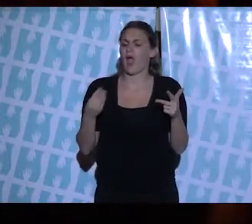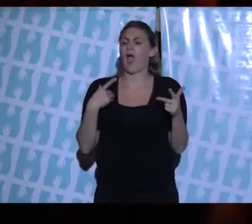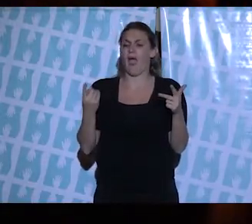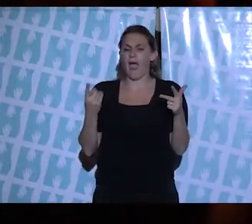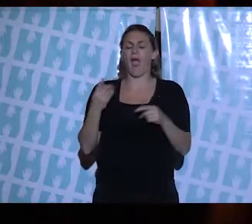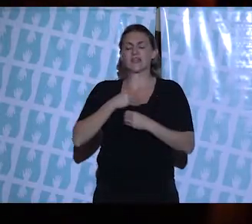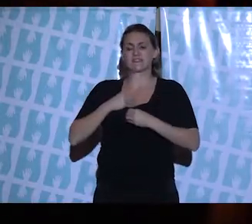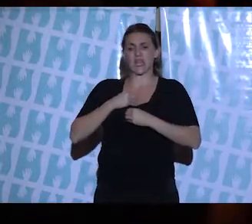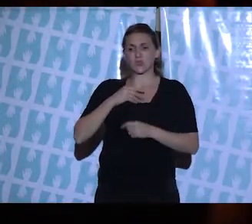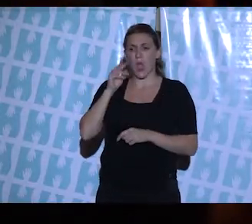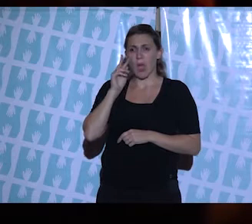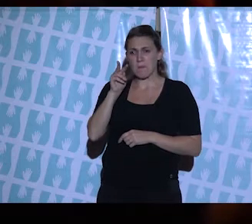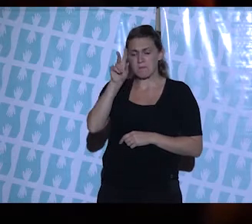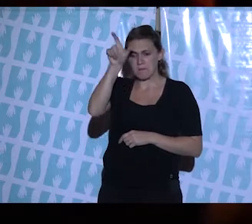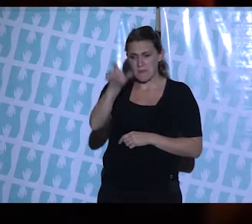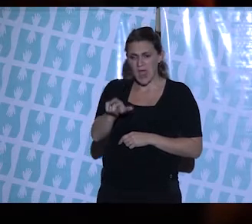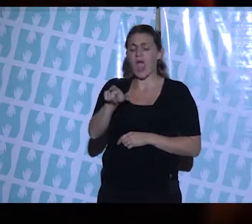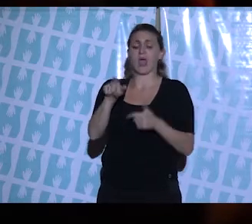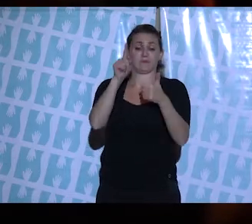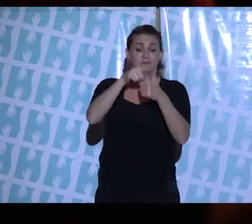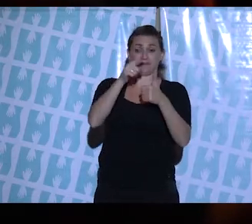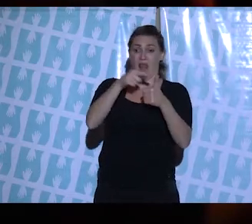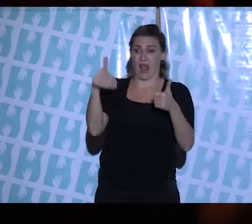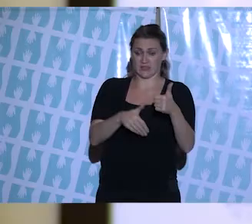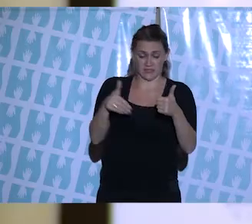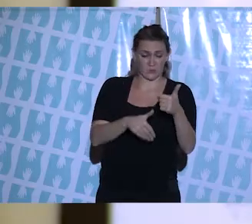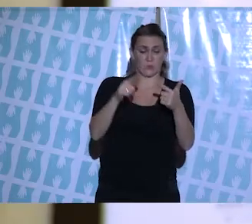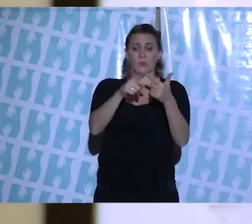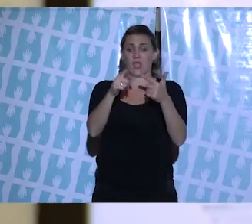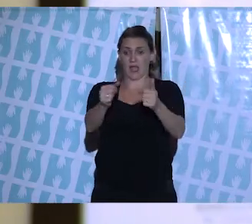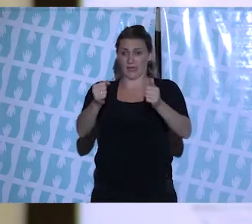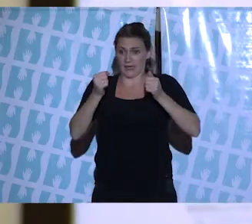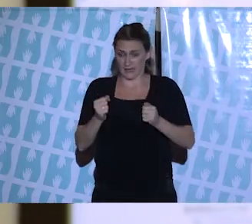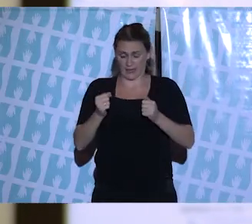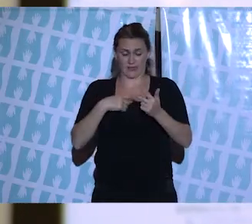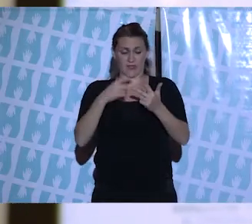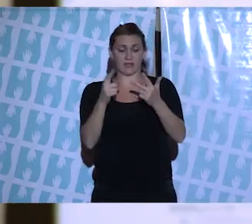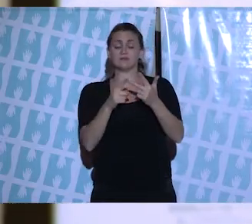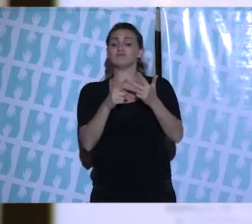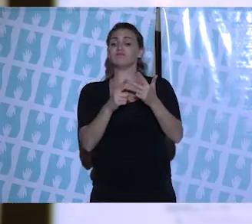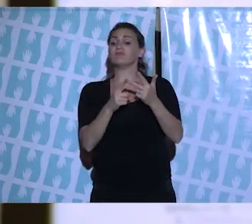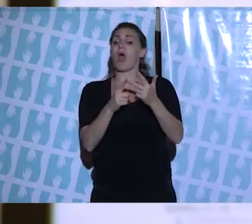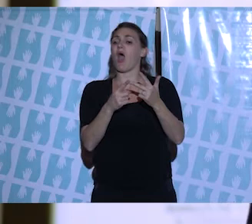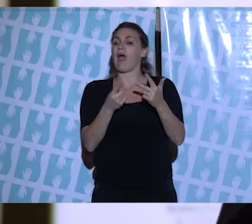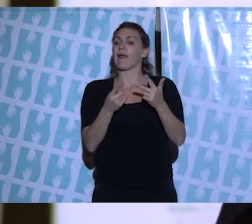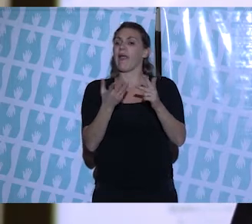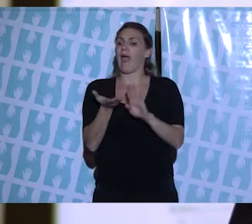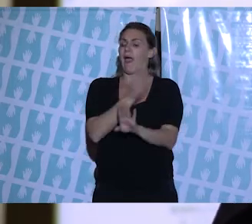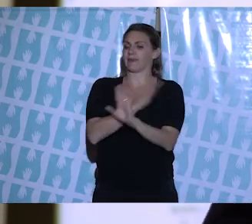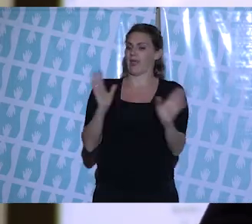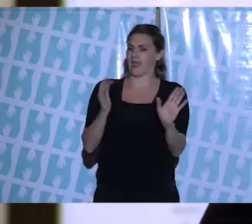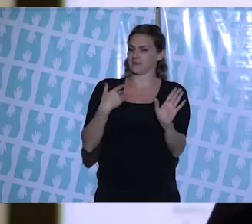de rigidez y de temblor sean unilaterales, porque en la enfermedad de Parkinson es característico que